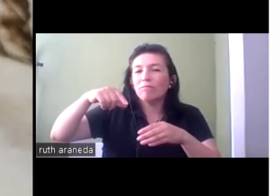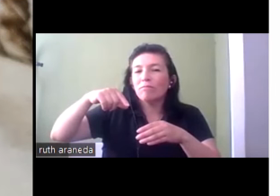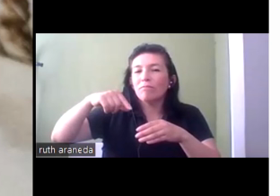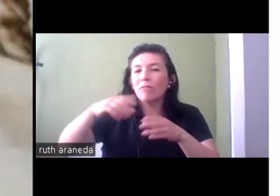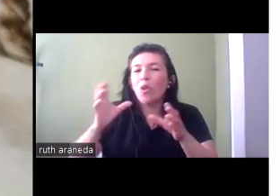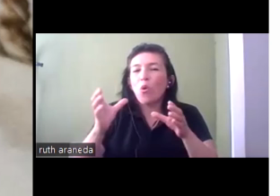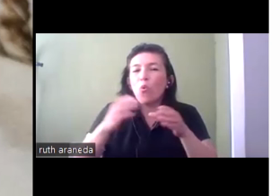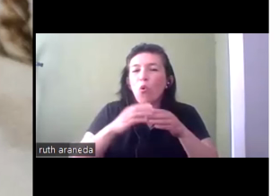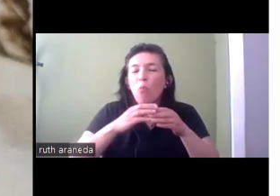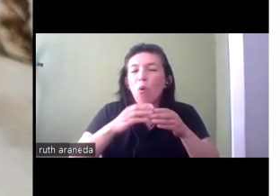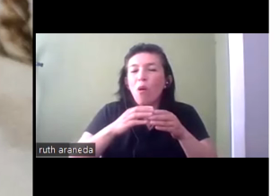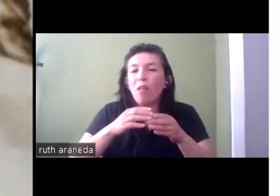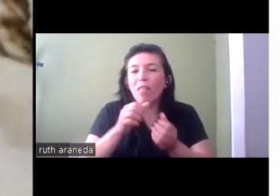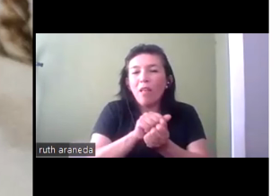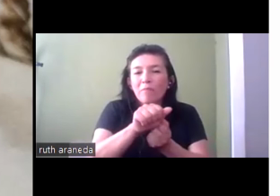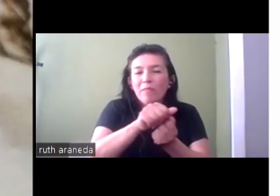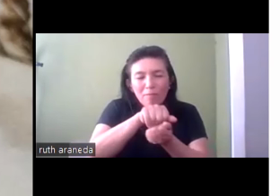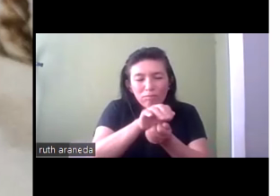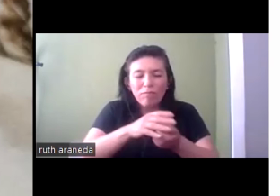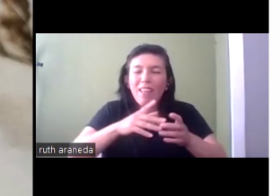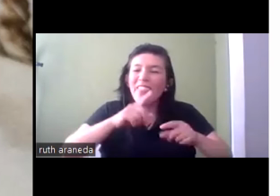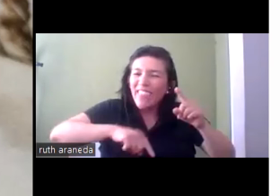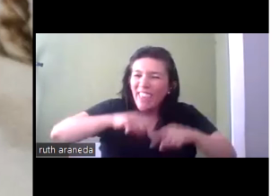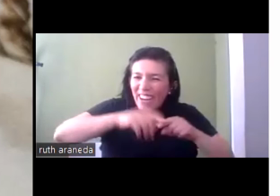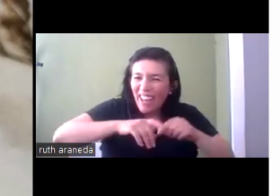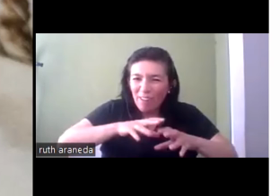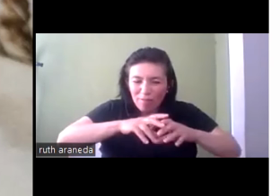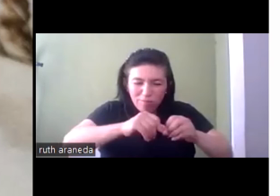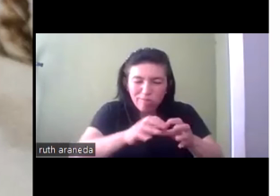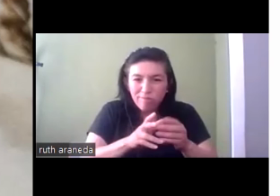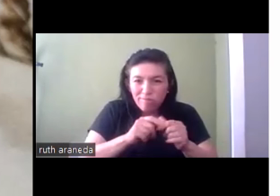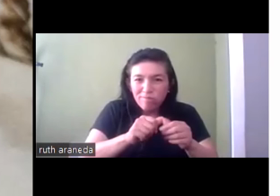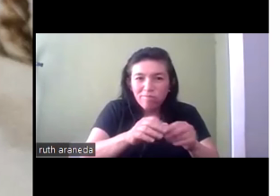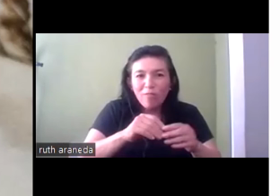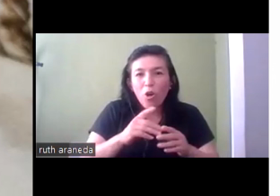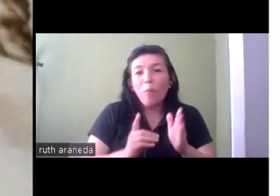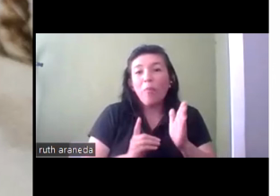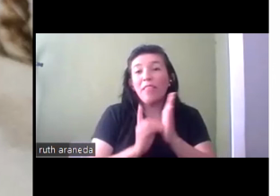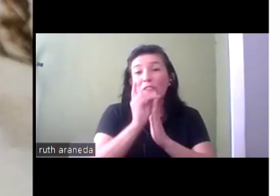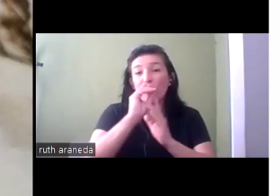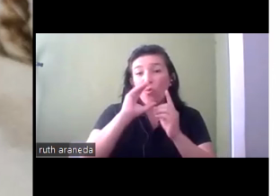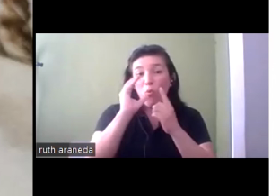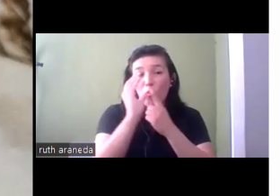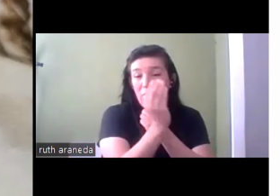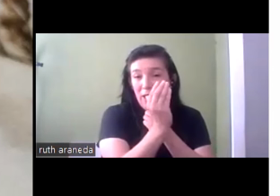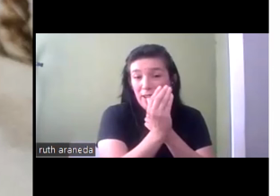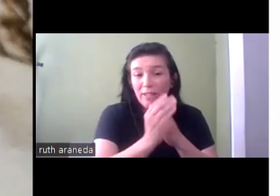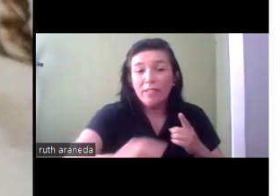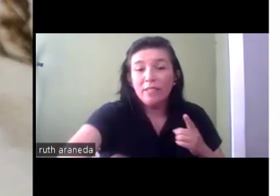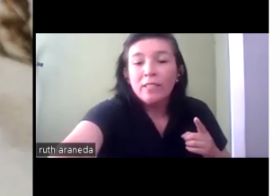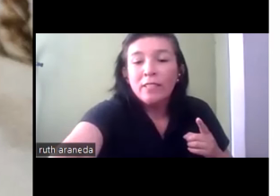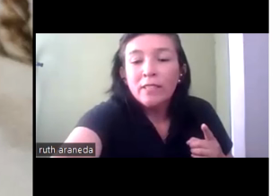del alfarero medio en la zona, principalmente grupos correspondientes al desarrollo cultural de las ánimas, tiene,